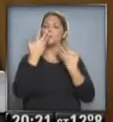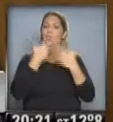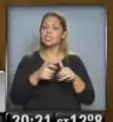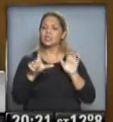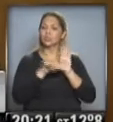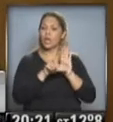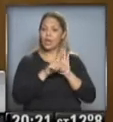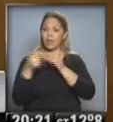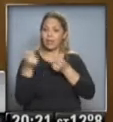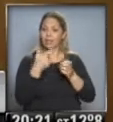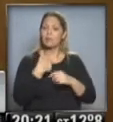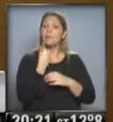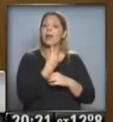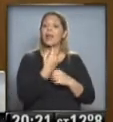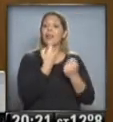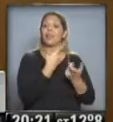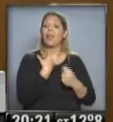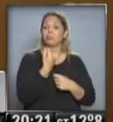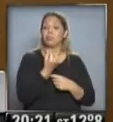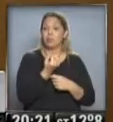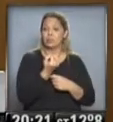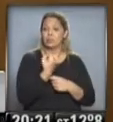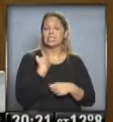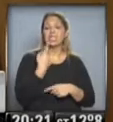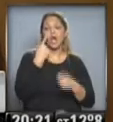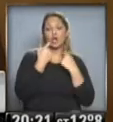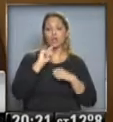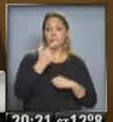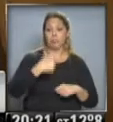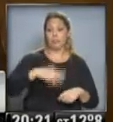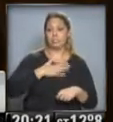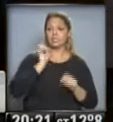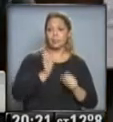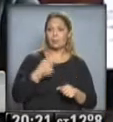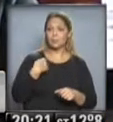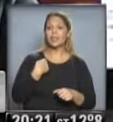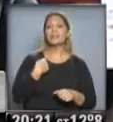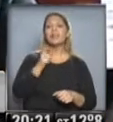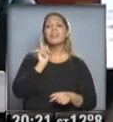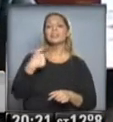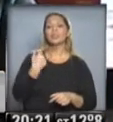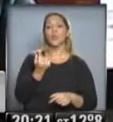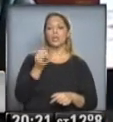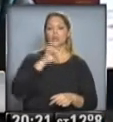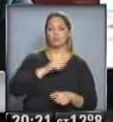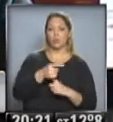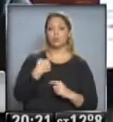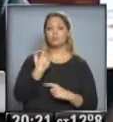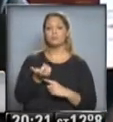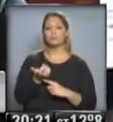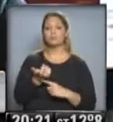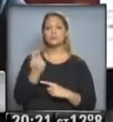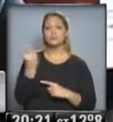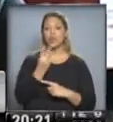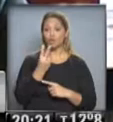de la Magistratura facultades presupuestarias de manejo personal y hasta la fijación de sueldos. Fue presentado por los legisladores